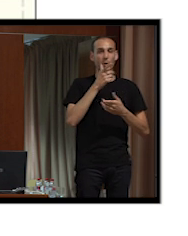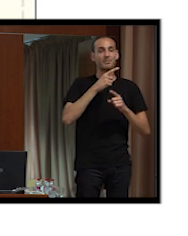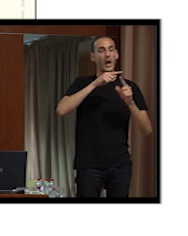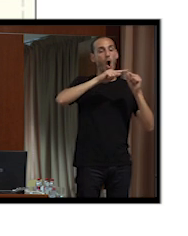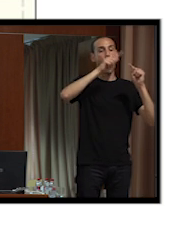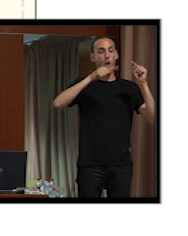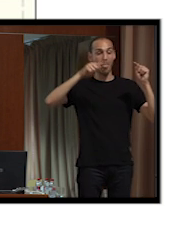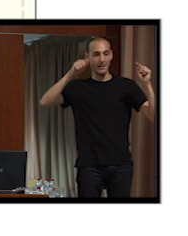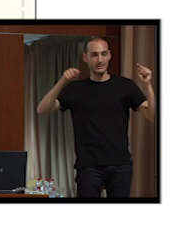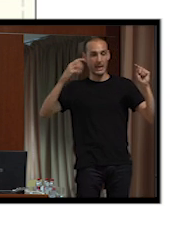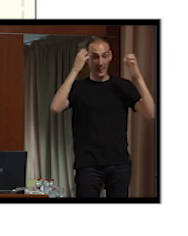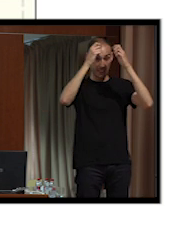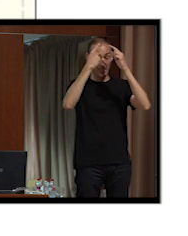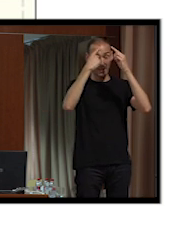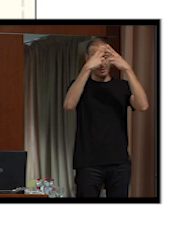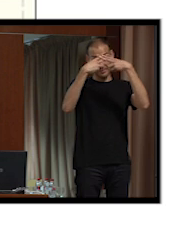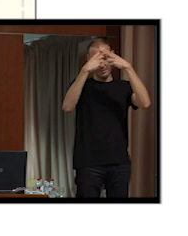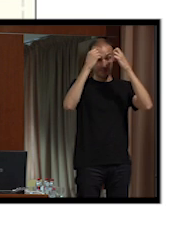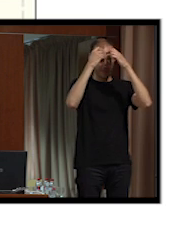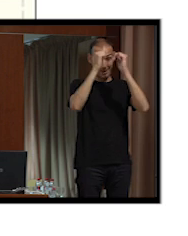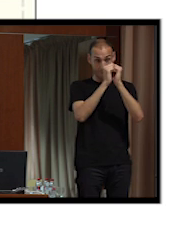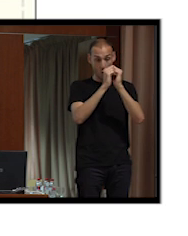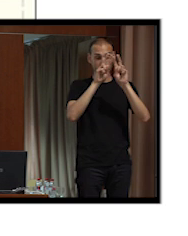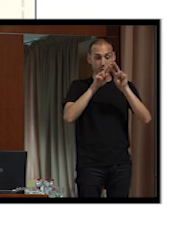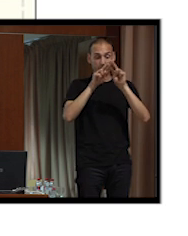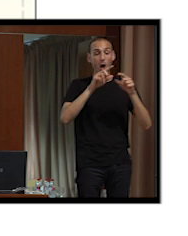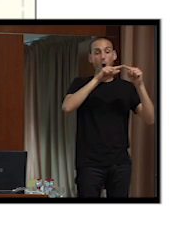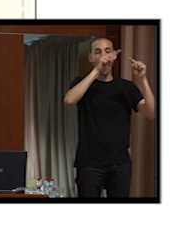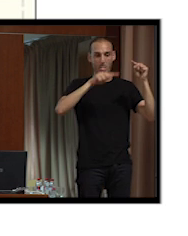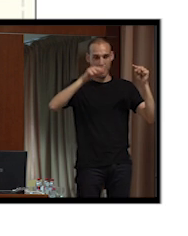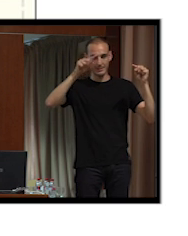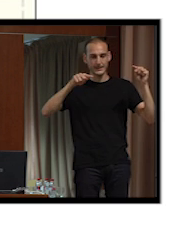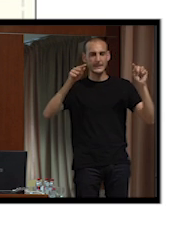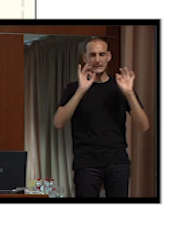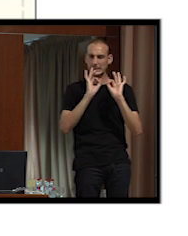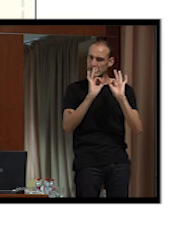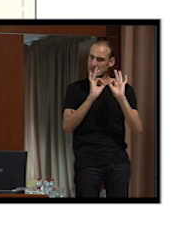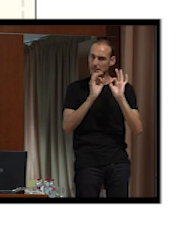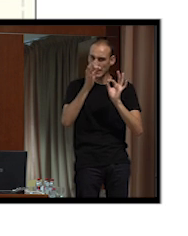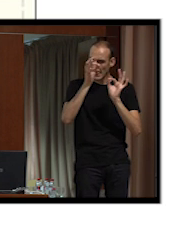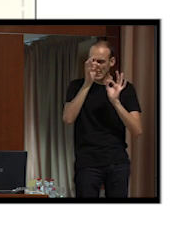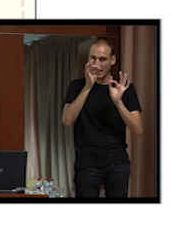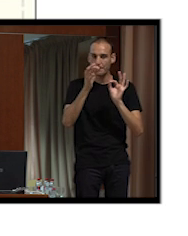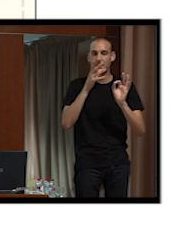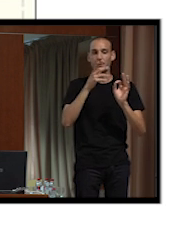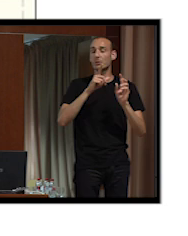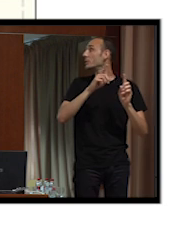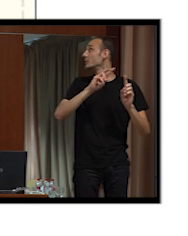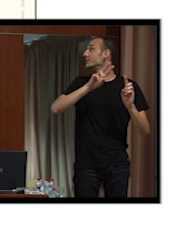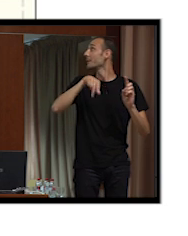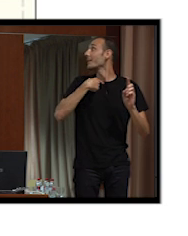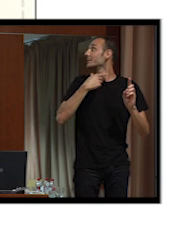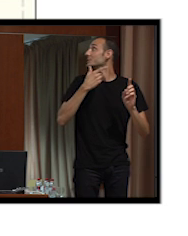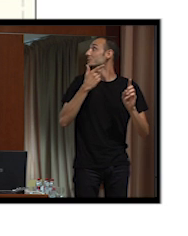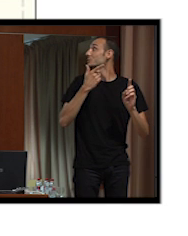específicas. Son los complejos K. Cuando hablemos del sueño de la fibromialgia, volveremos a acordarnos del sueño de los complejos K.